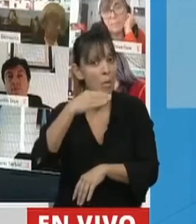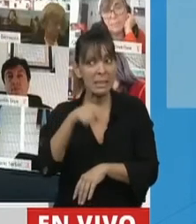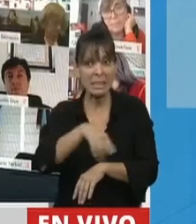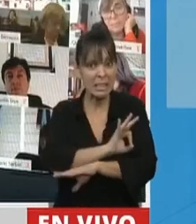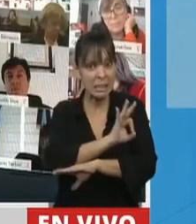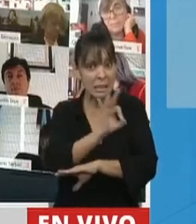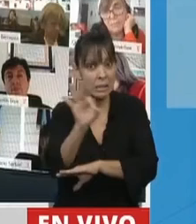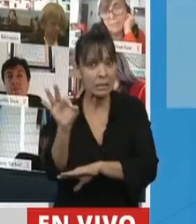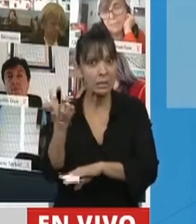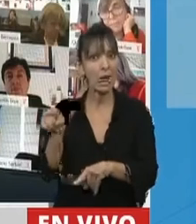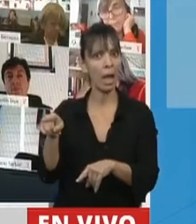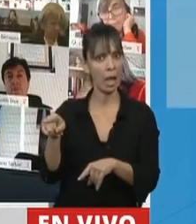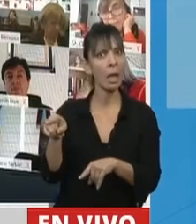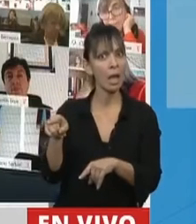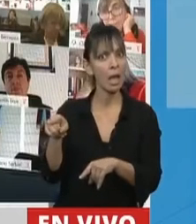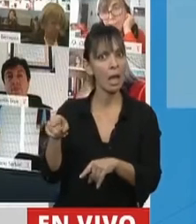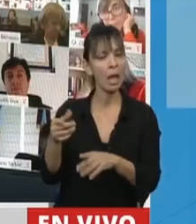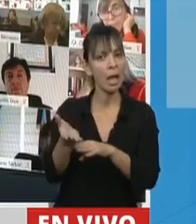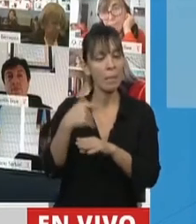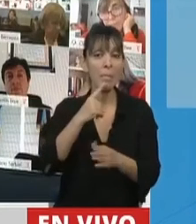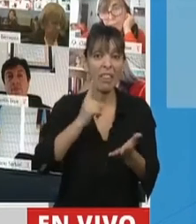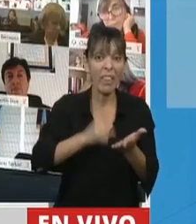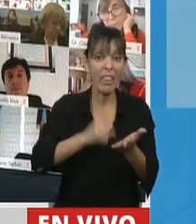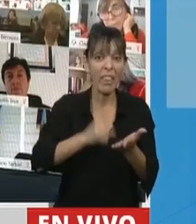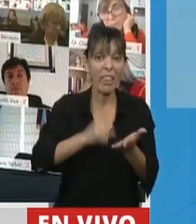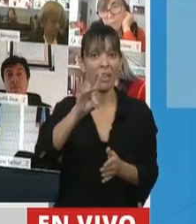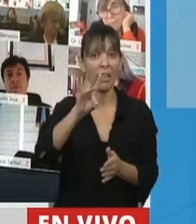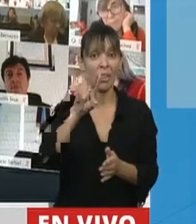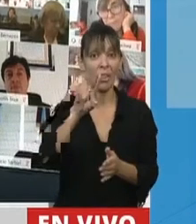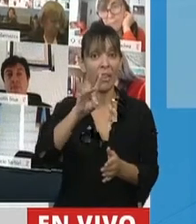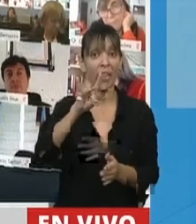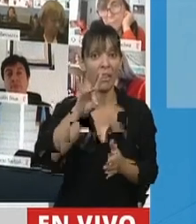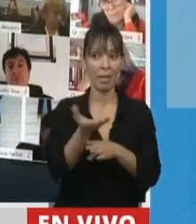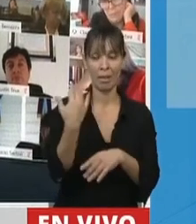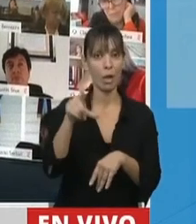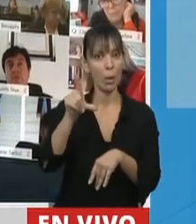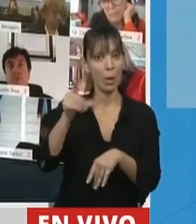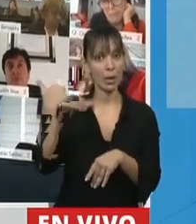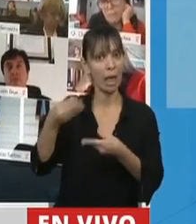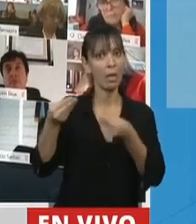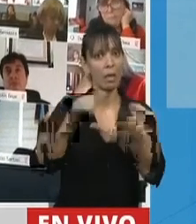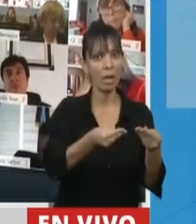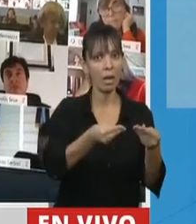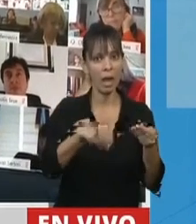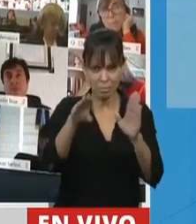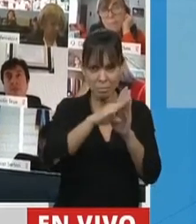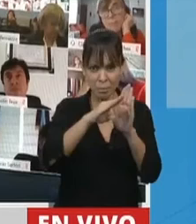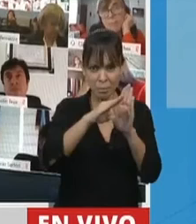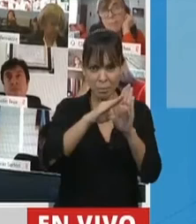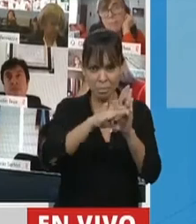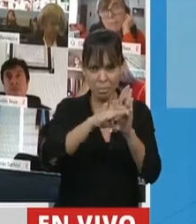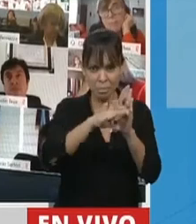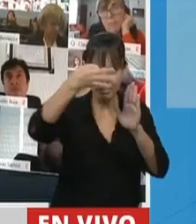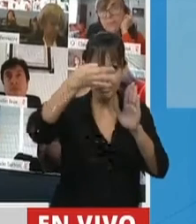que, habiendo sido tratado y despachado este decreto en la Comisión Bicameral el pasado lunes, están dadas todas las